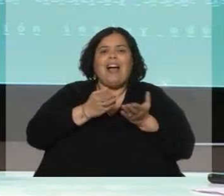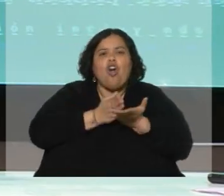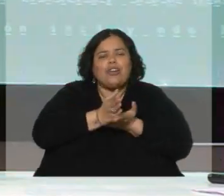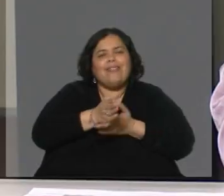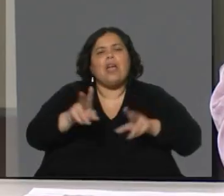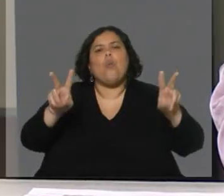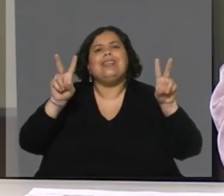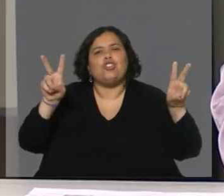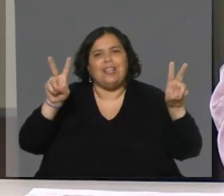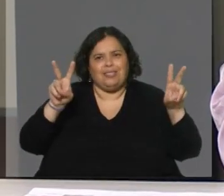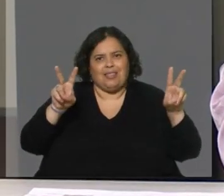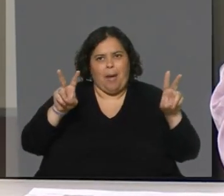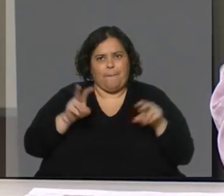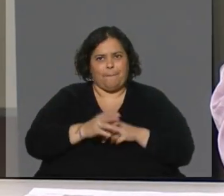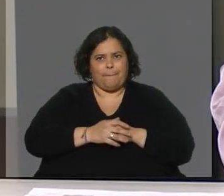nacional